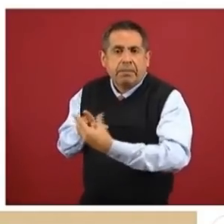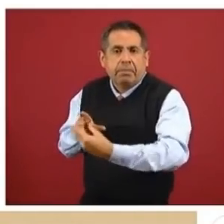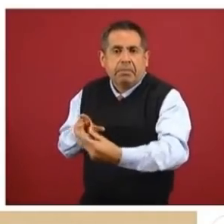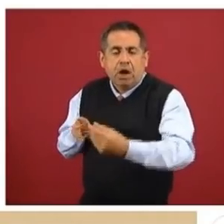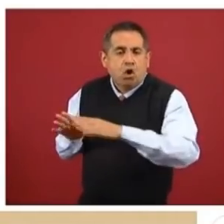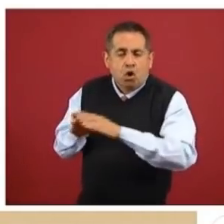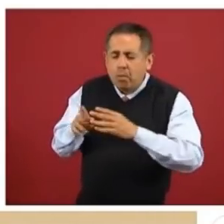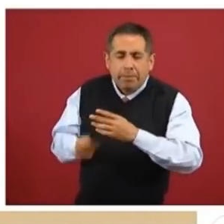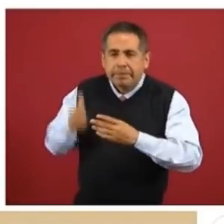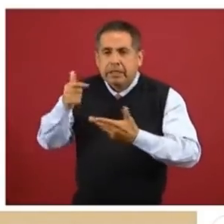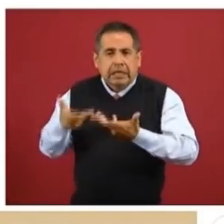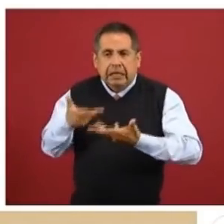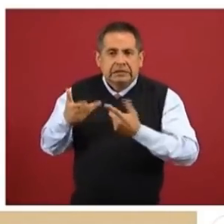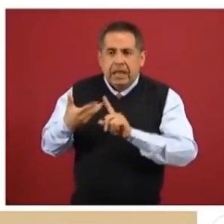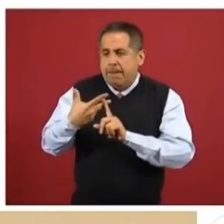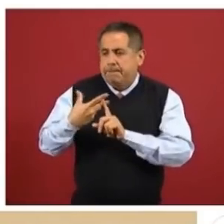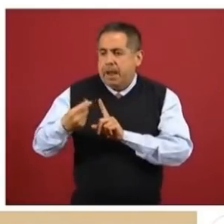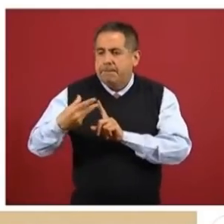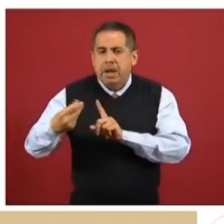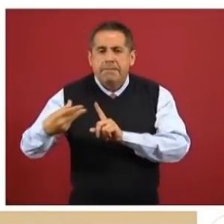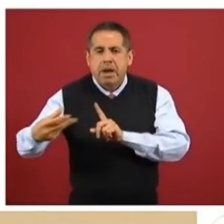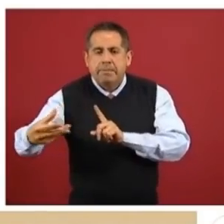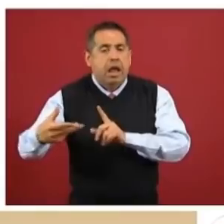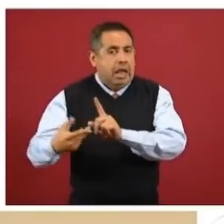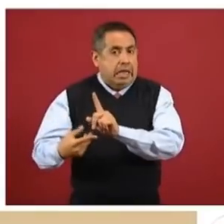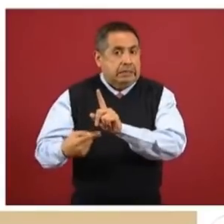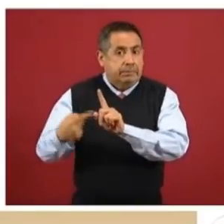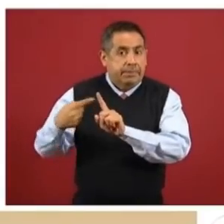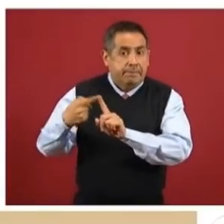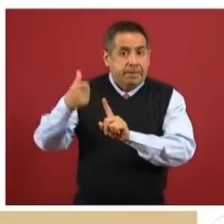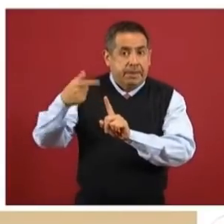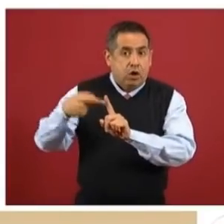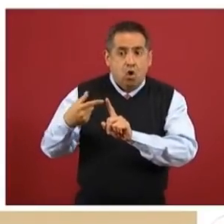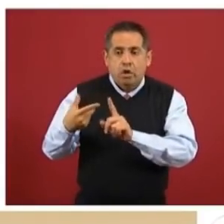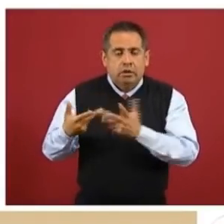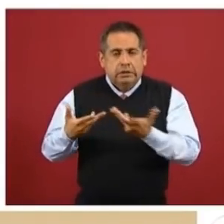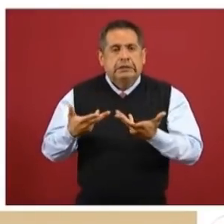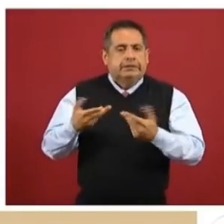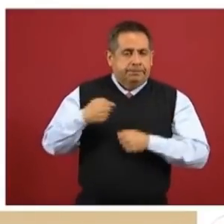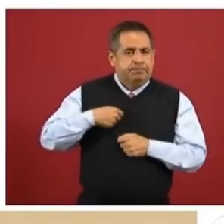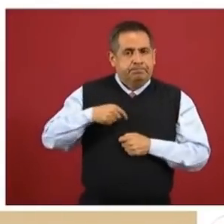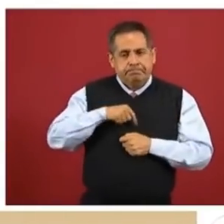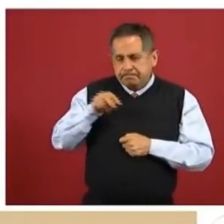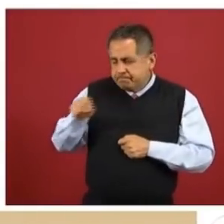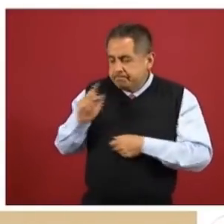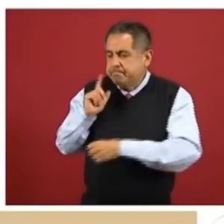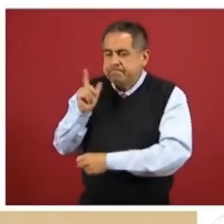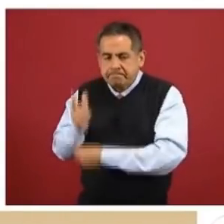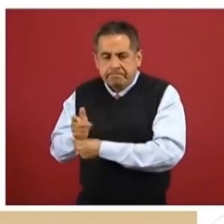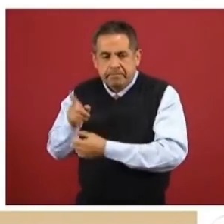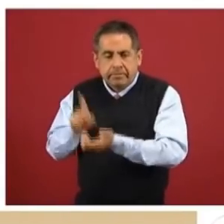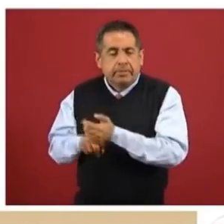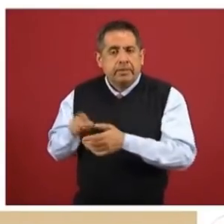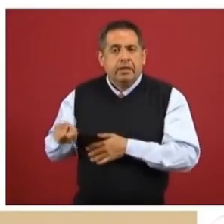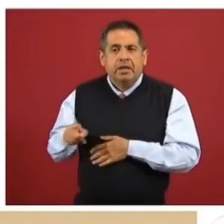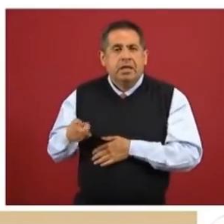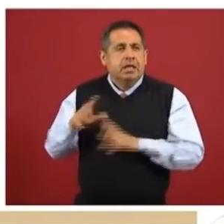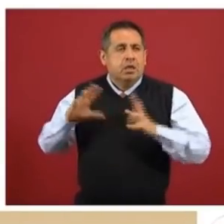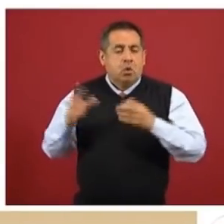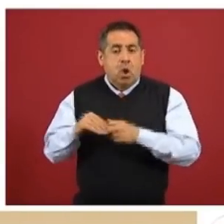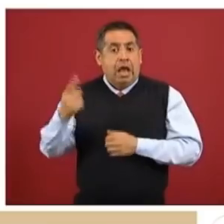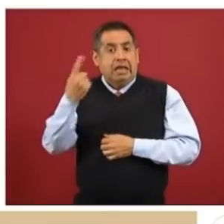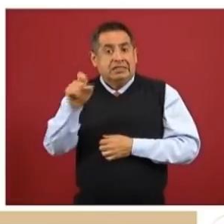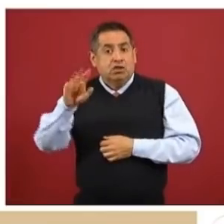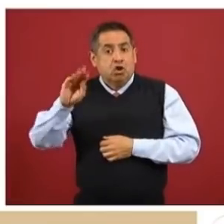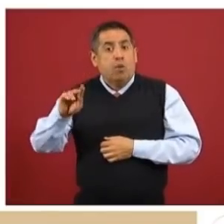este primero, ¿no? Entonces, finalmente nosotros tuvimos una identificación de